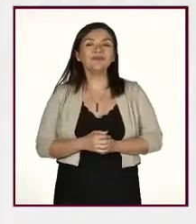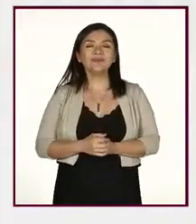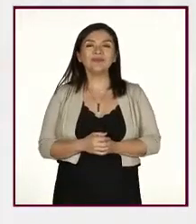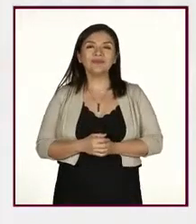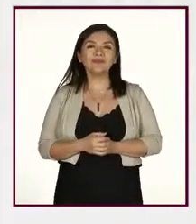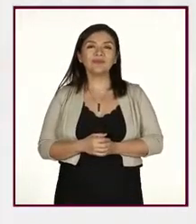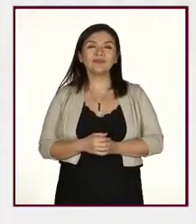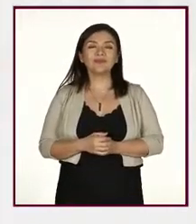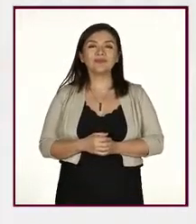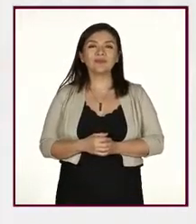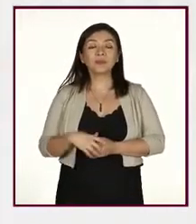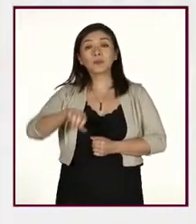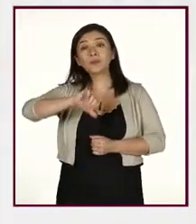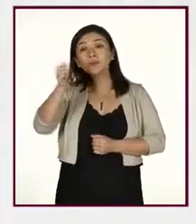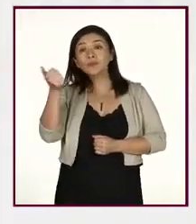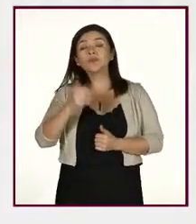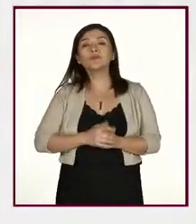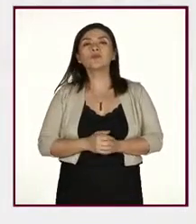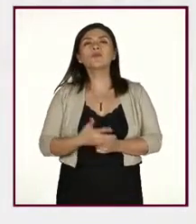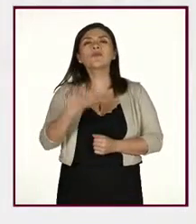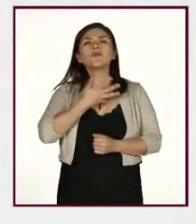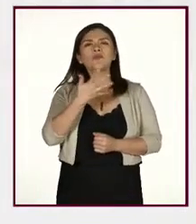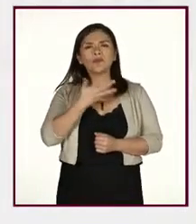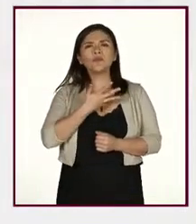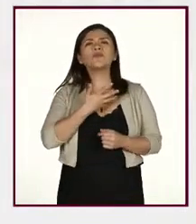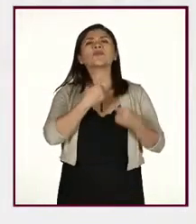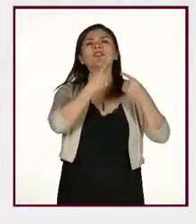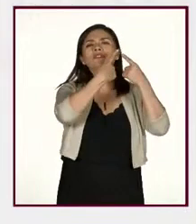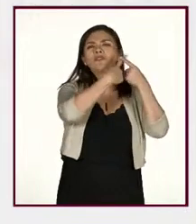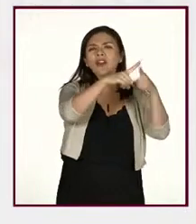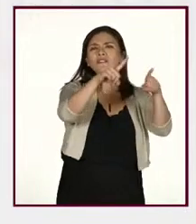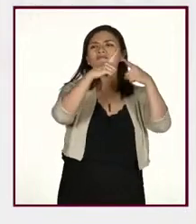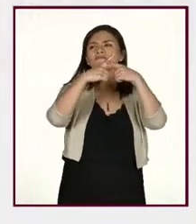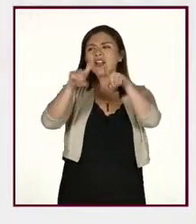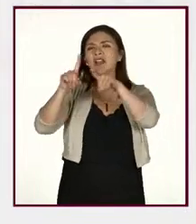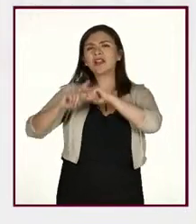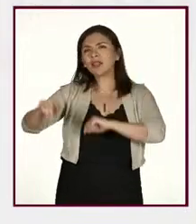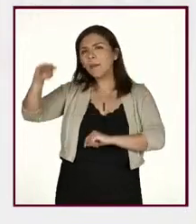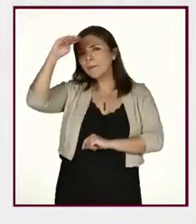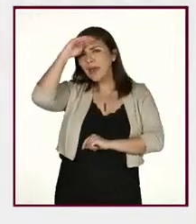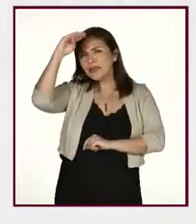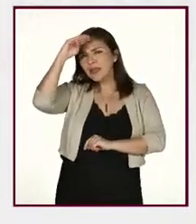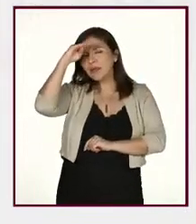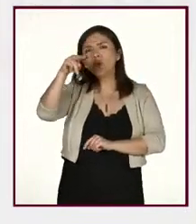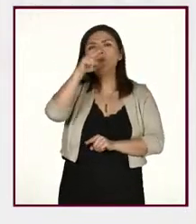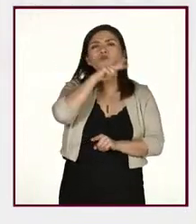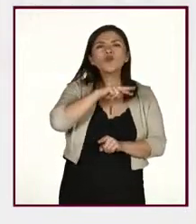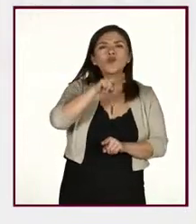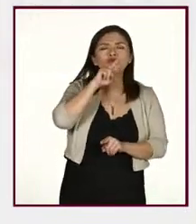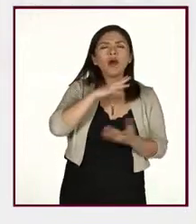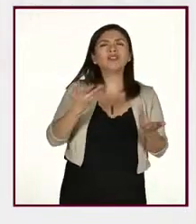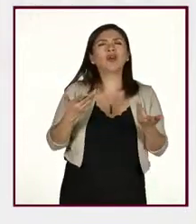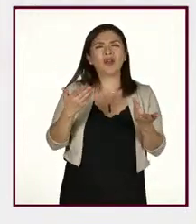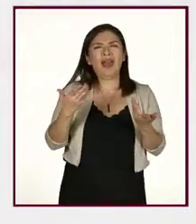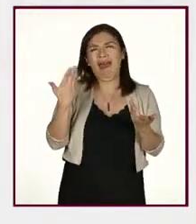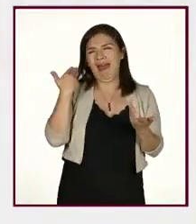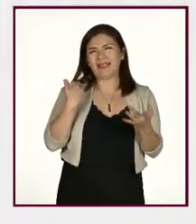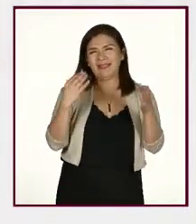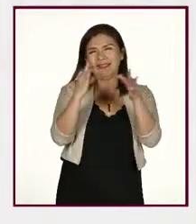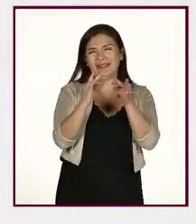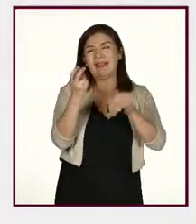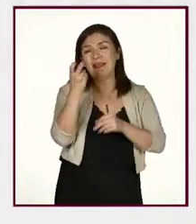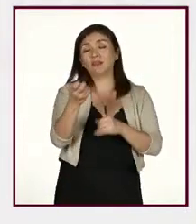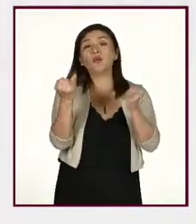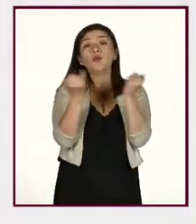Y pasando a las diferentes, ya vimos como los pensamientos, las preocupaciones y como estábamos comentando, pues